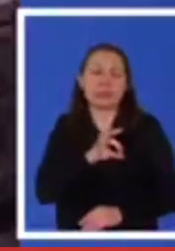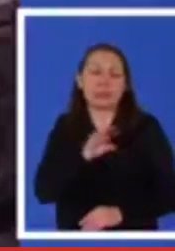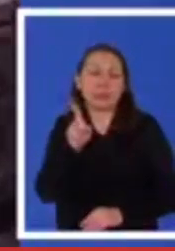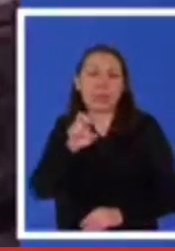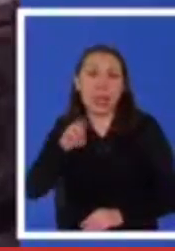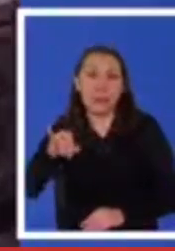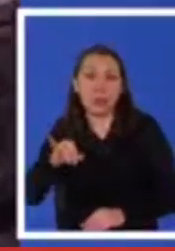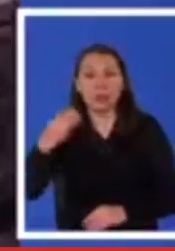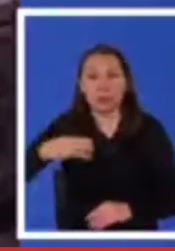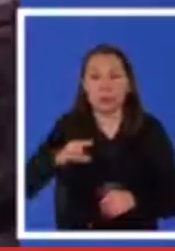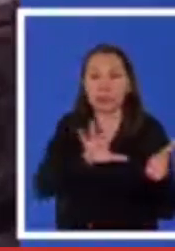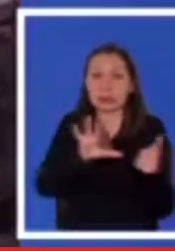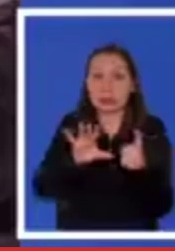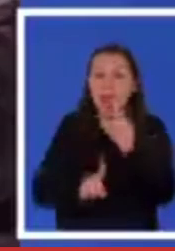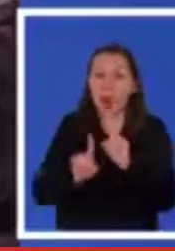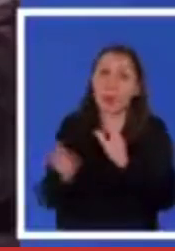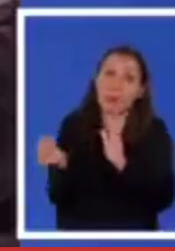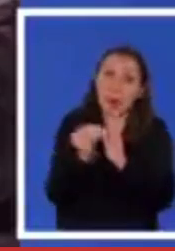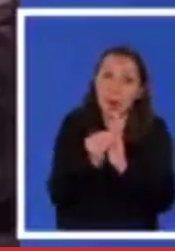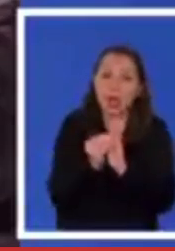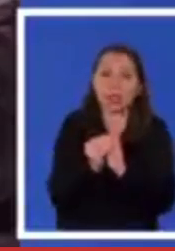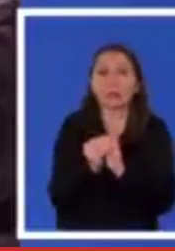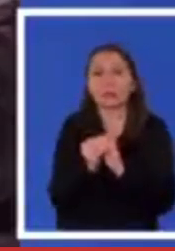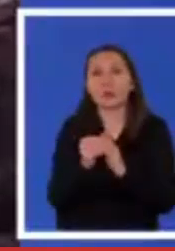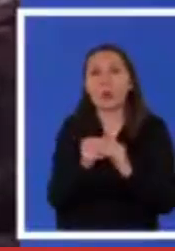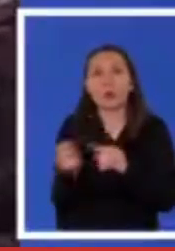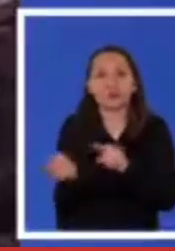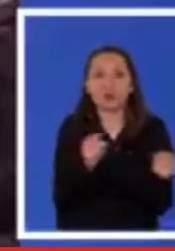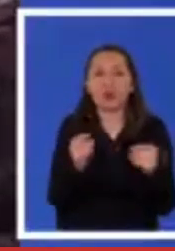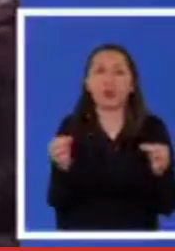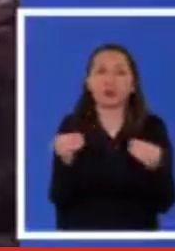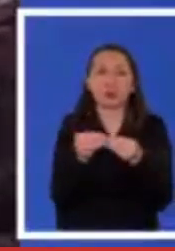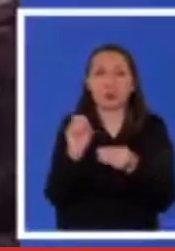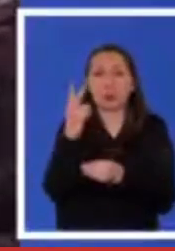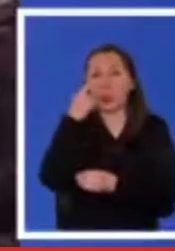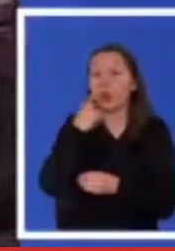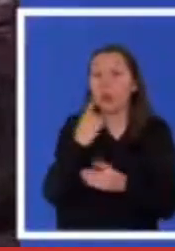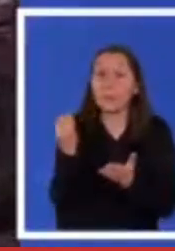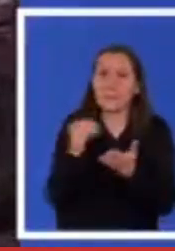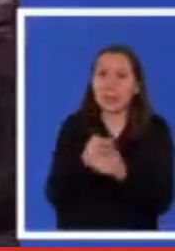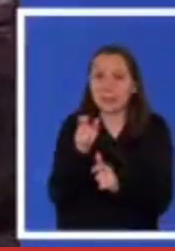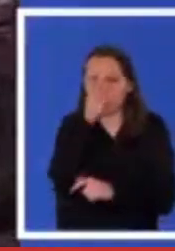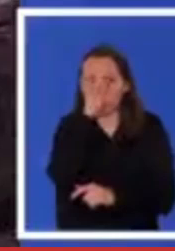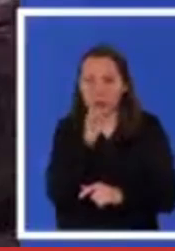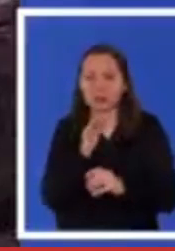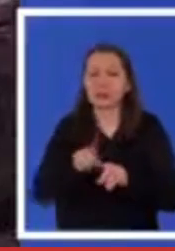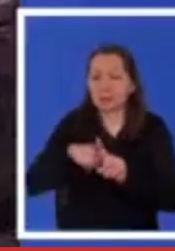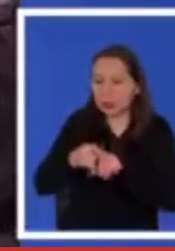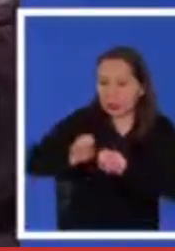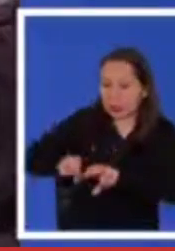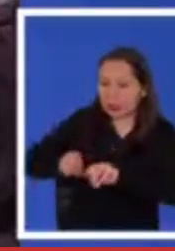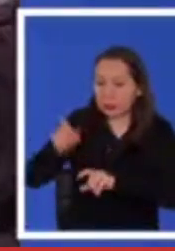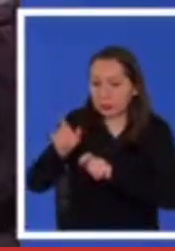el primer día seiscientas algunas adicionales y unas superpuestas a las anteriores en un segundo día y seguimos en el marco de esas capacitaciones